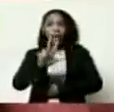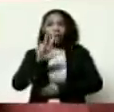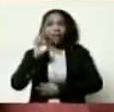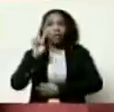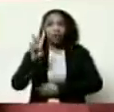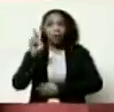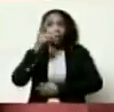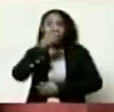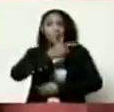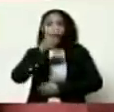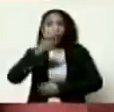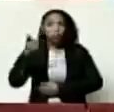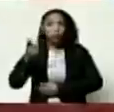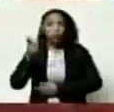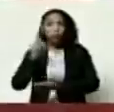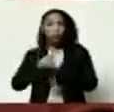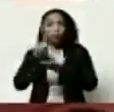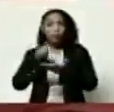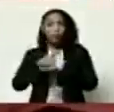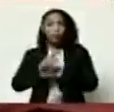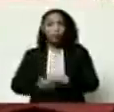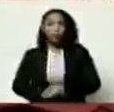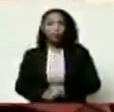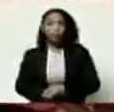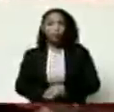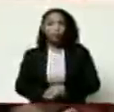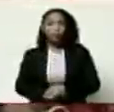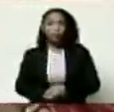2.432 personas que participaron